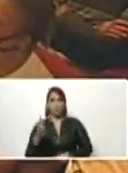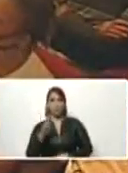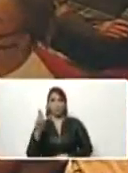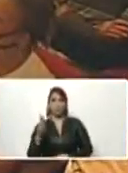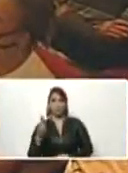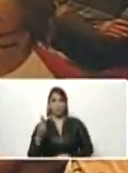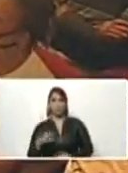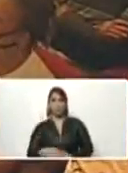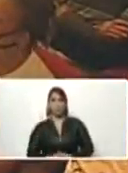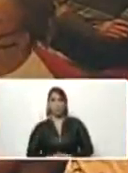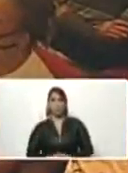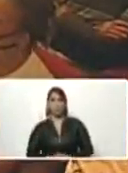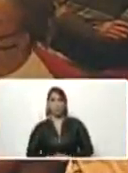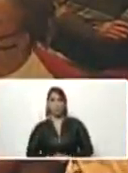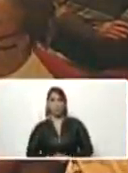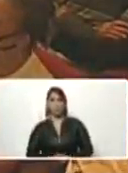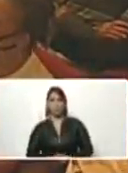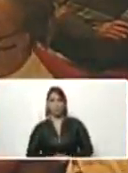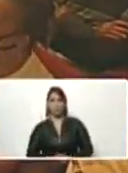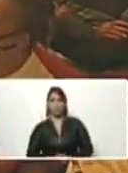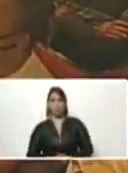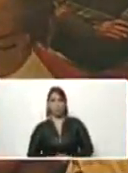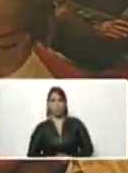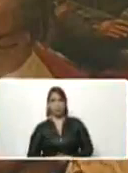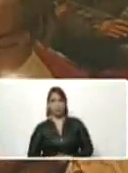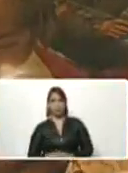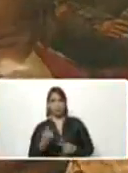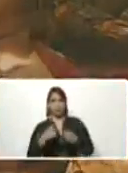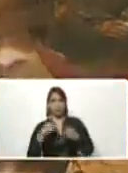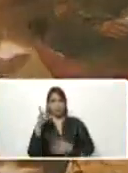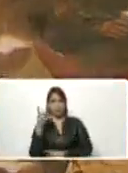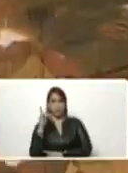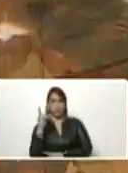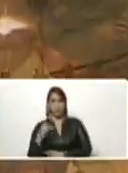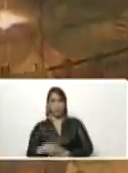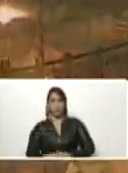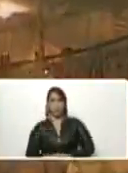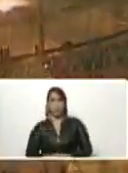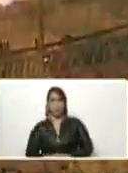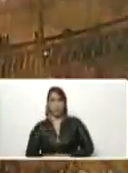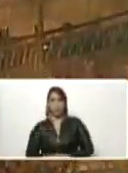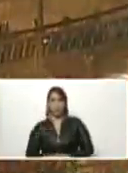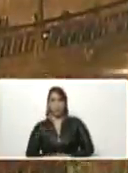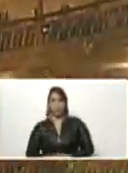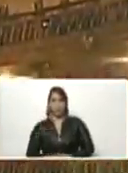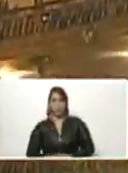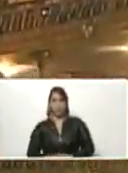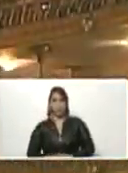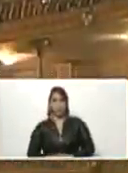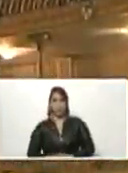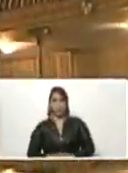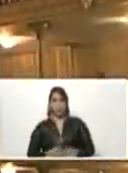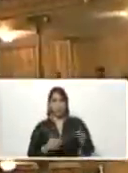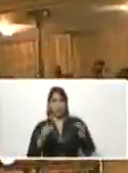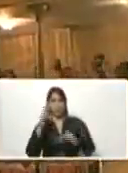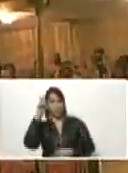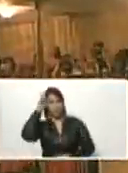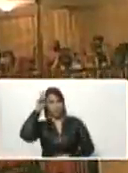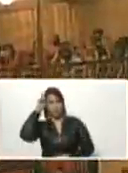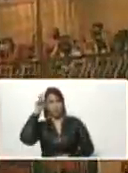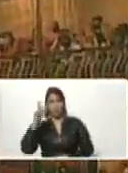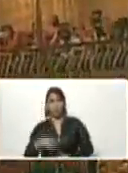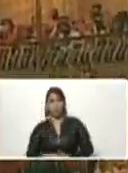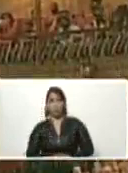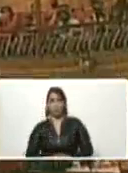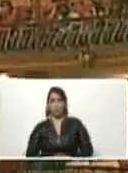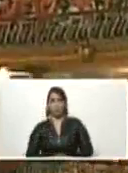uruguayos y, dele usted, bolivianos, que era el Alto Perú.